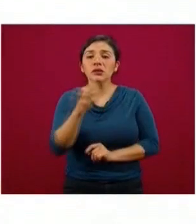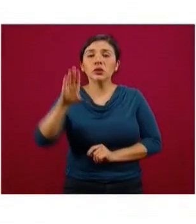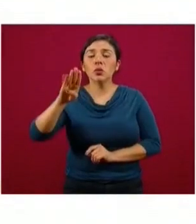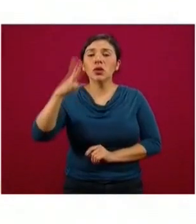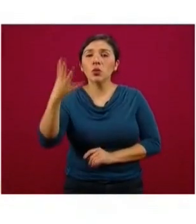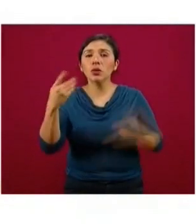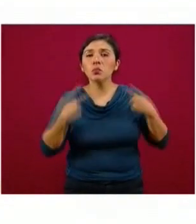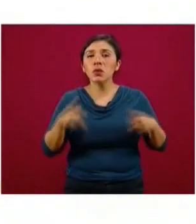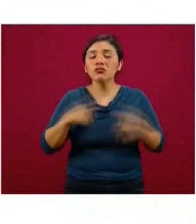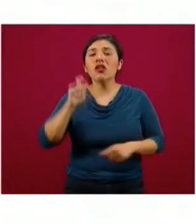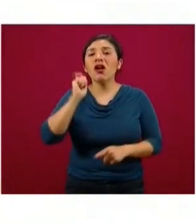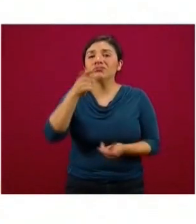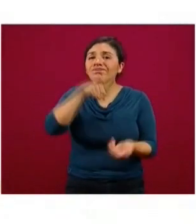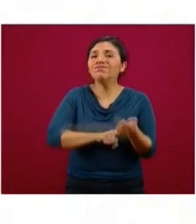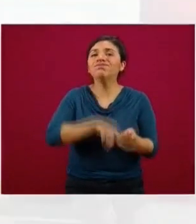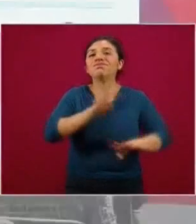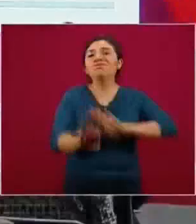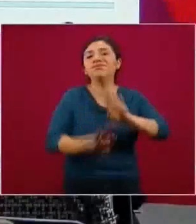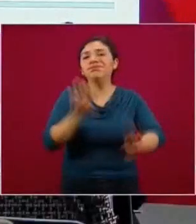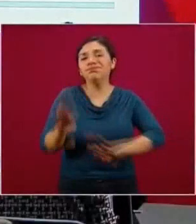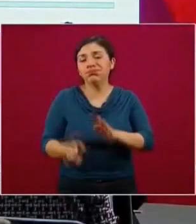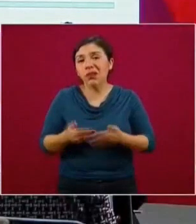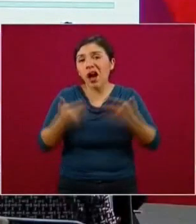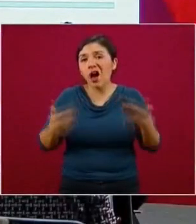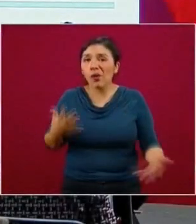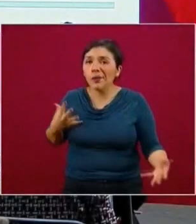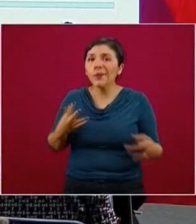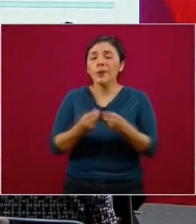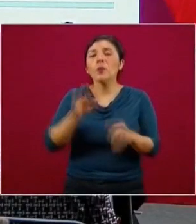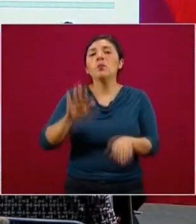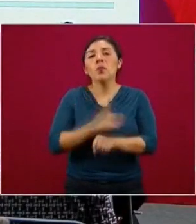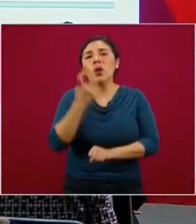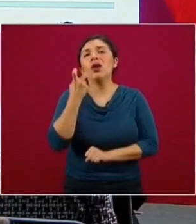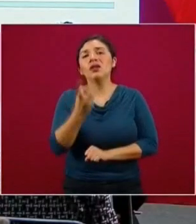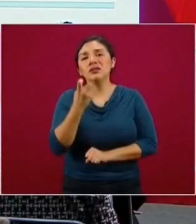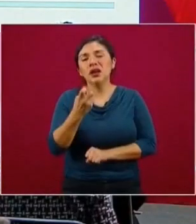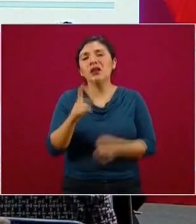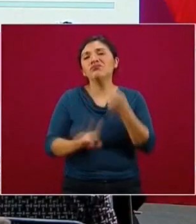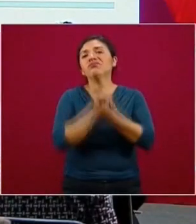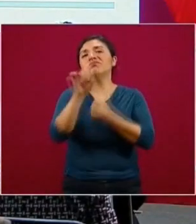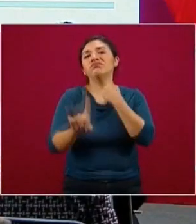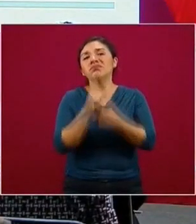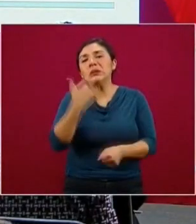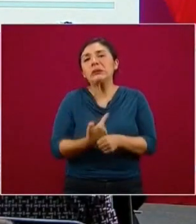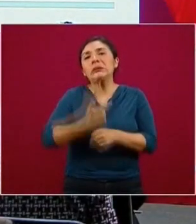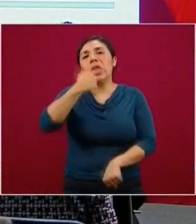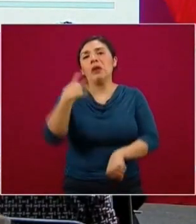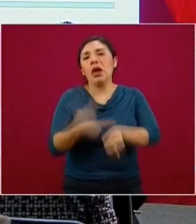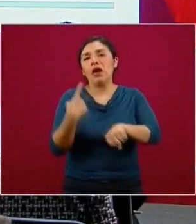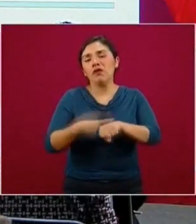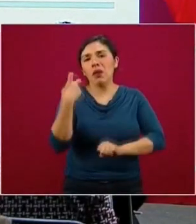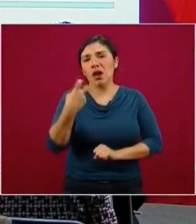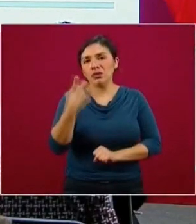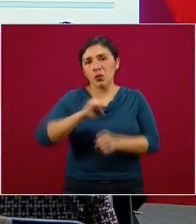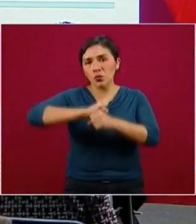personas han perdido la vida hasta el momento a consecuencia de las complicaciones que sabemos genera esta